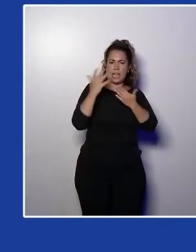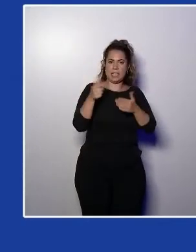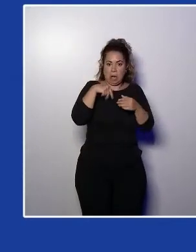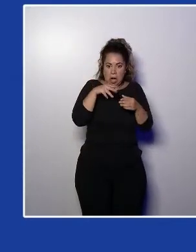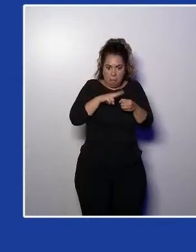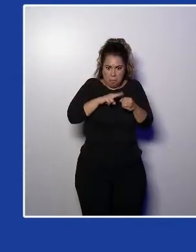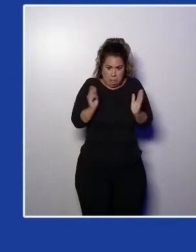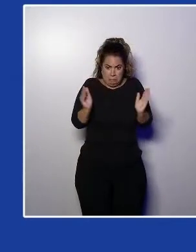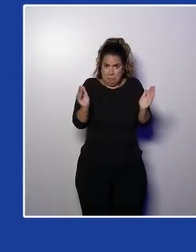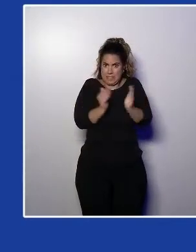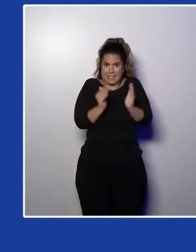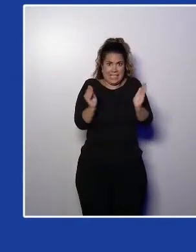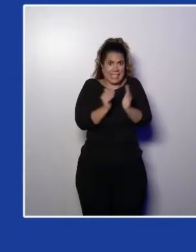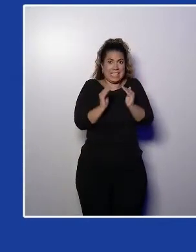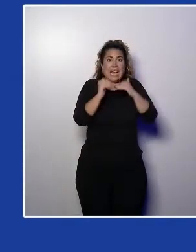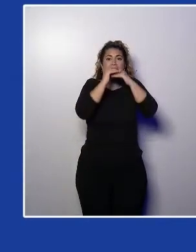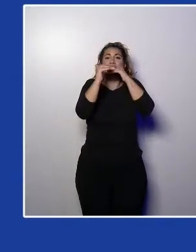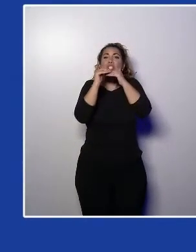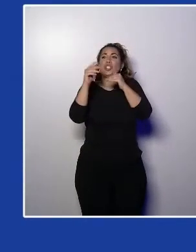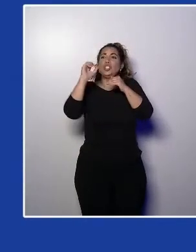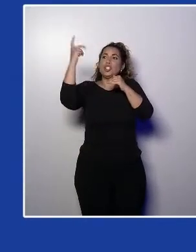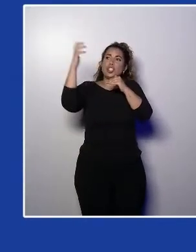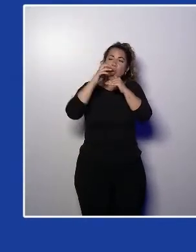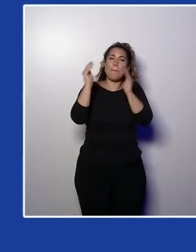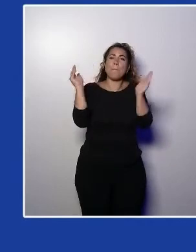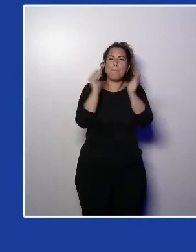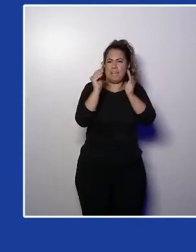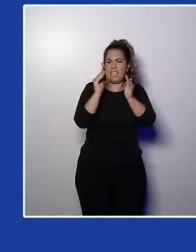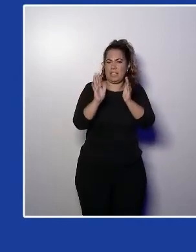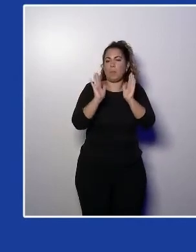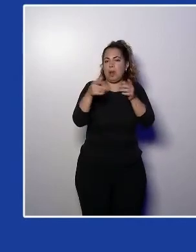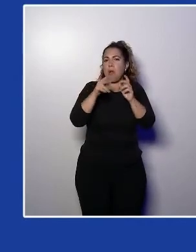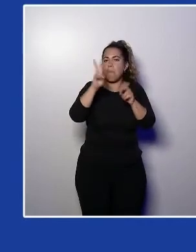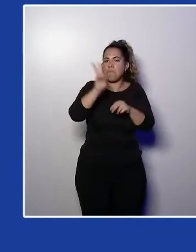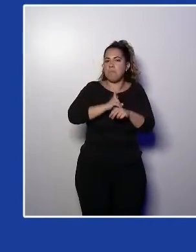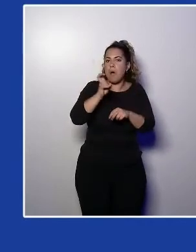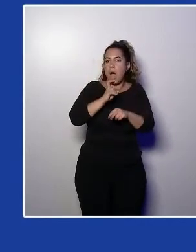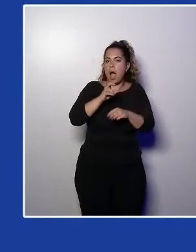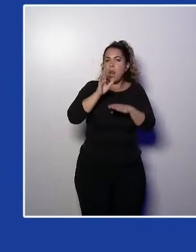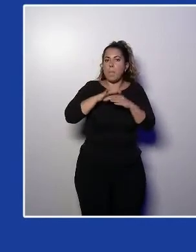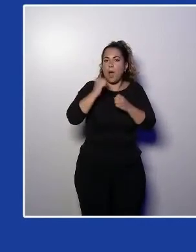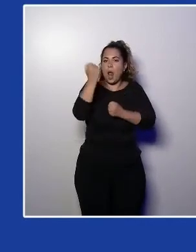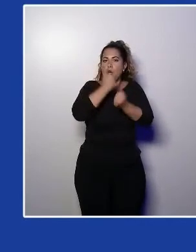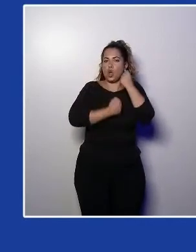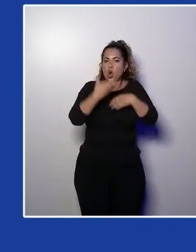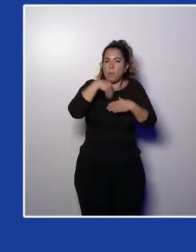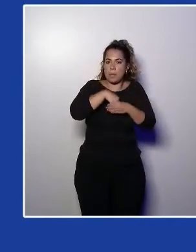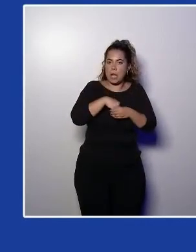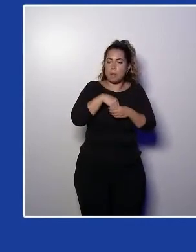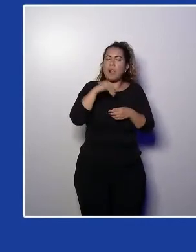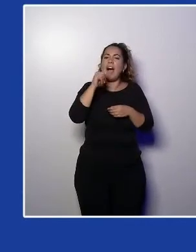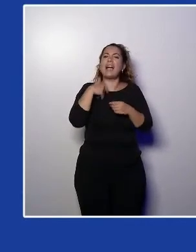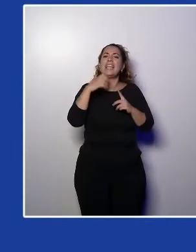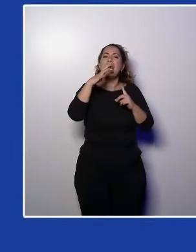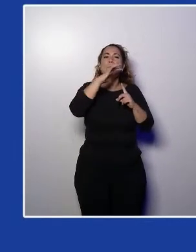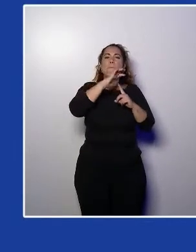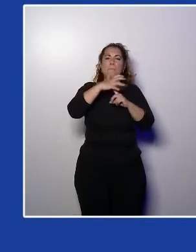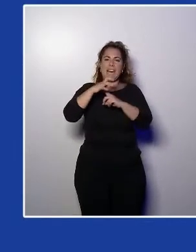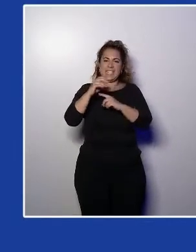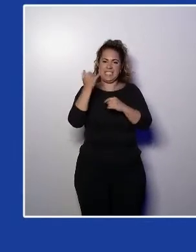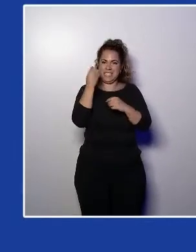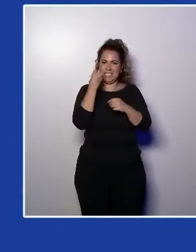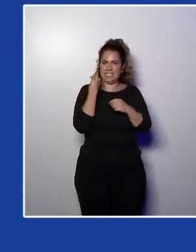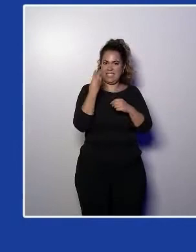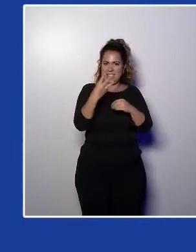muy chiquitita, parques solares pequeños, pero que sirven para nuestra microeconomía. Hoy ya tenemos 3 parques